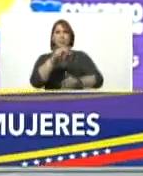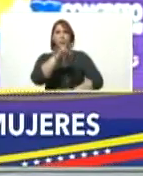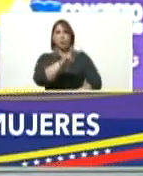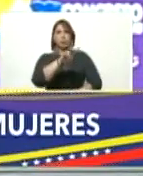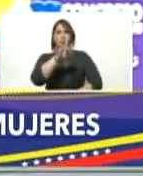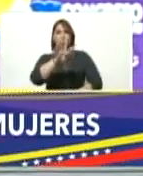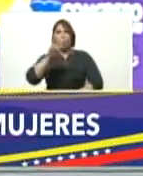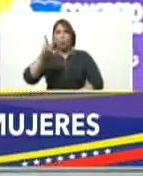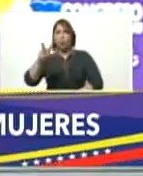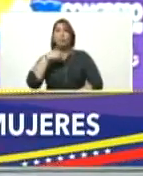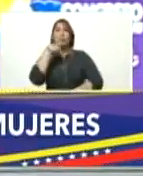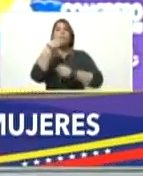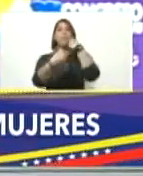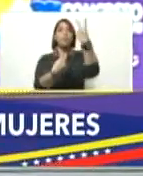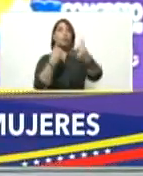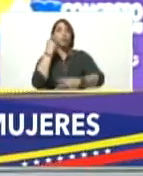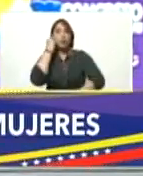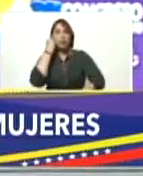1.242 delegadas.